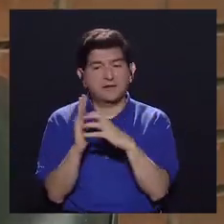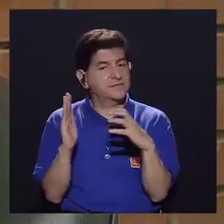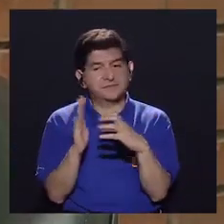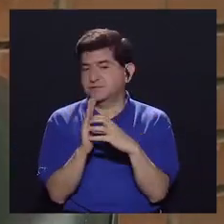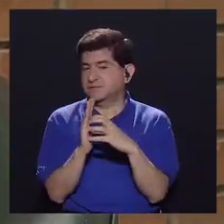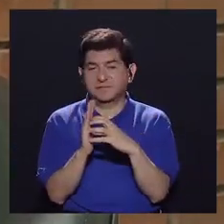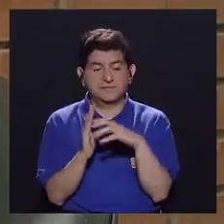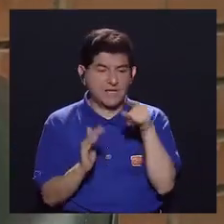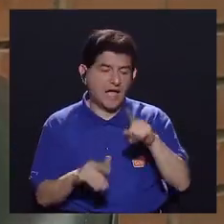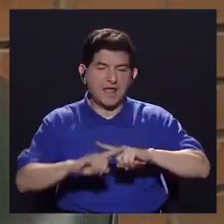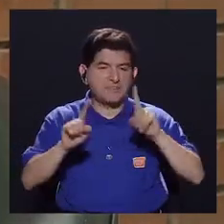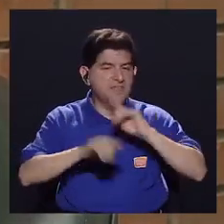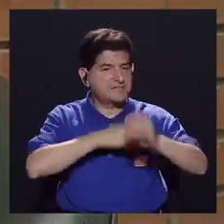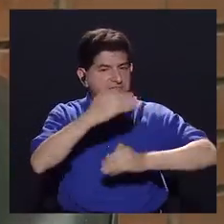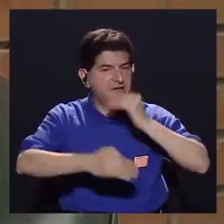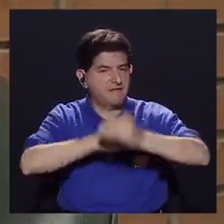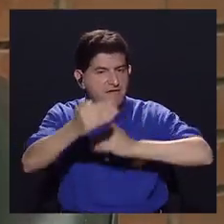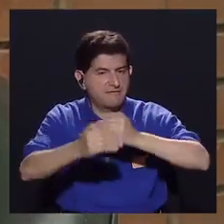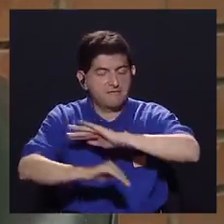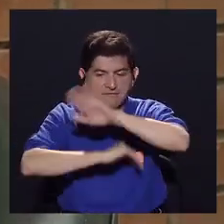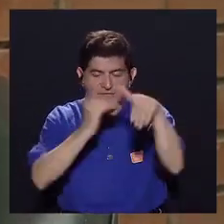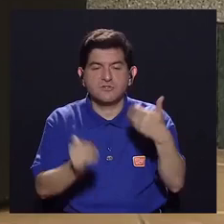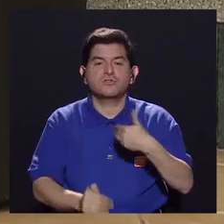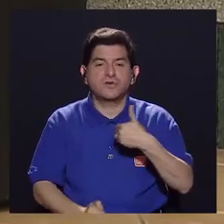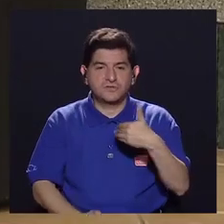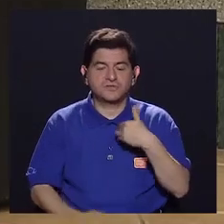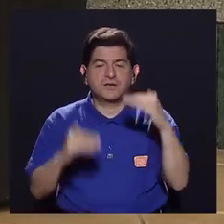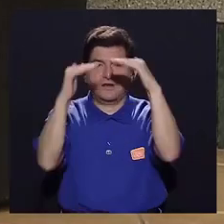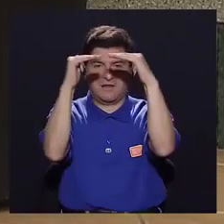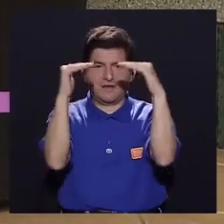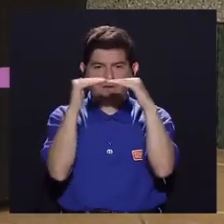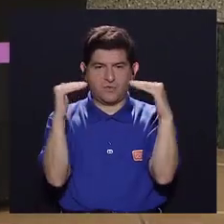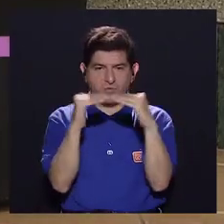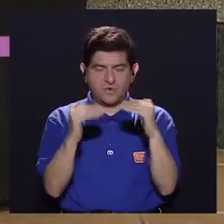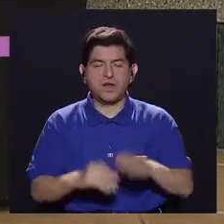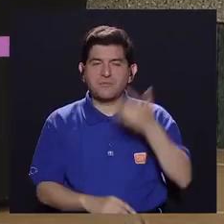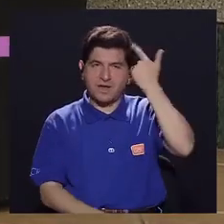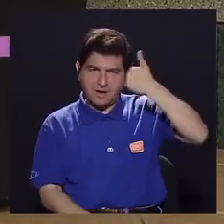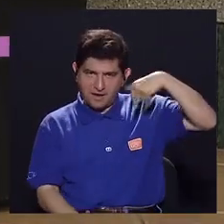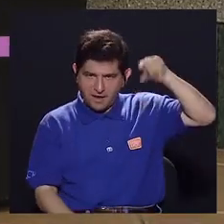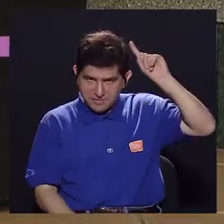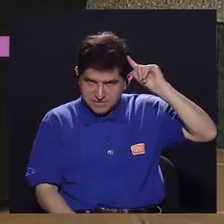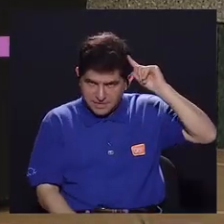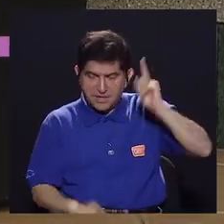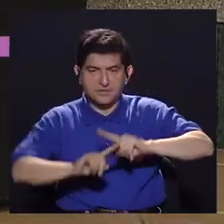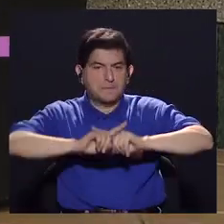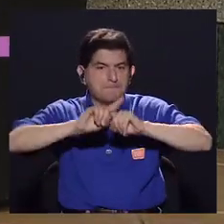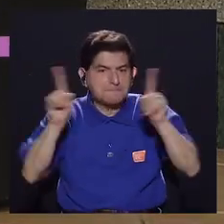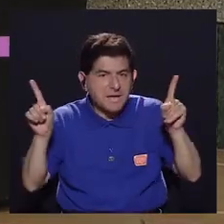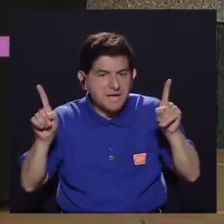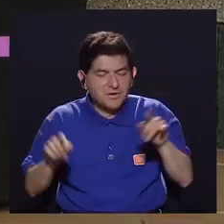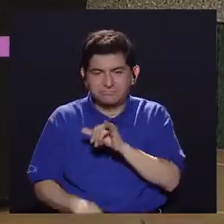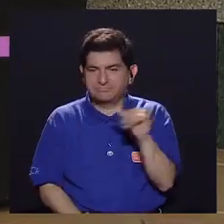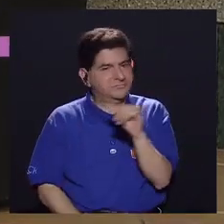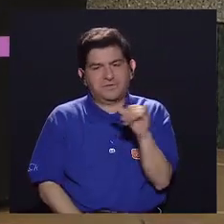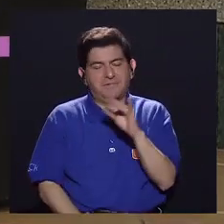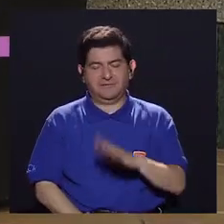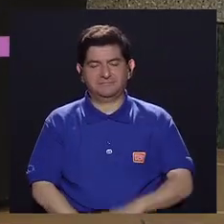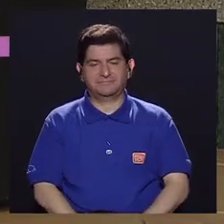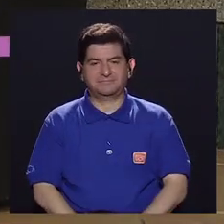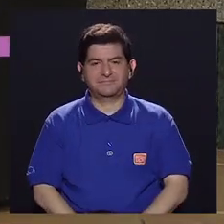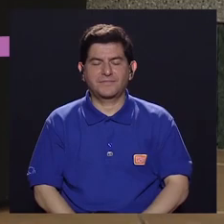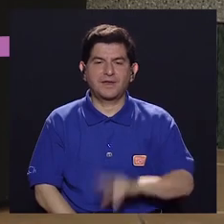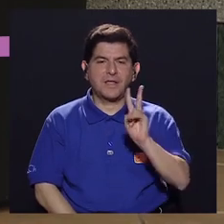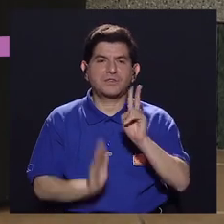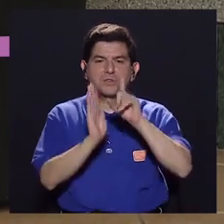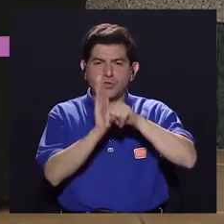análisis de un texto, en donde están otros procesos. Todos tienen, pues, un nivel de abstracción, pero son diferentes, nada